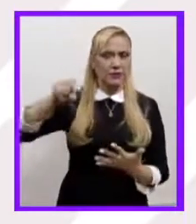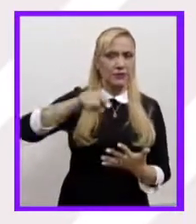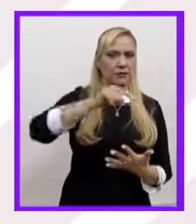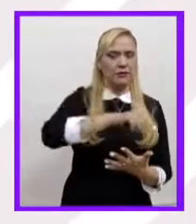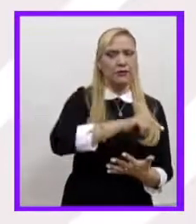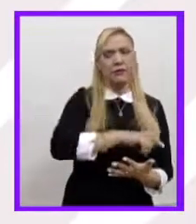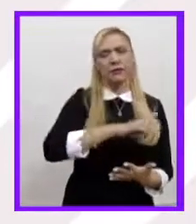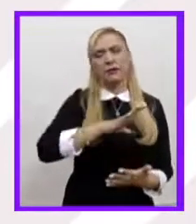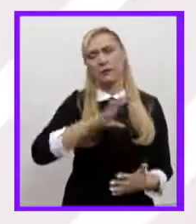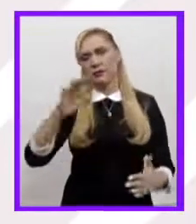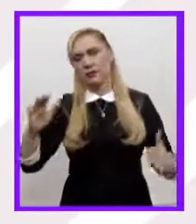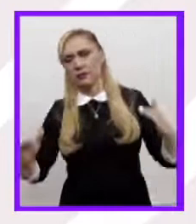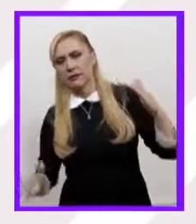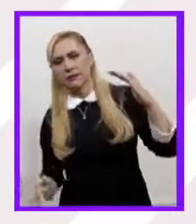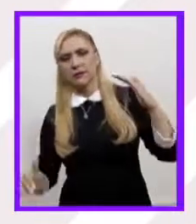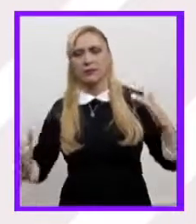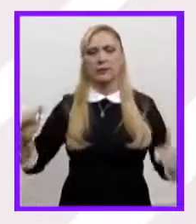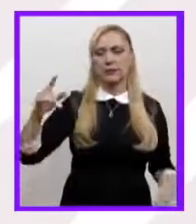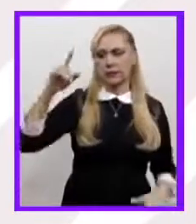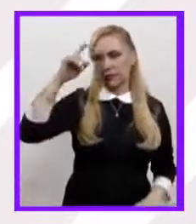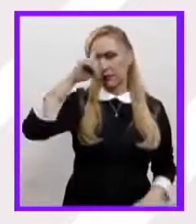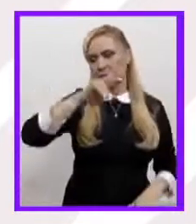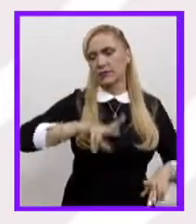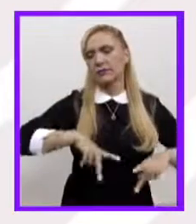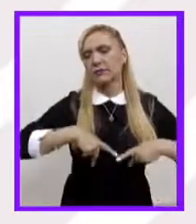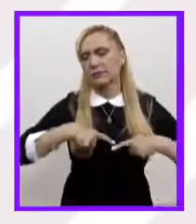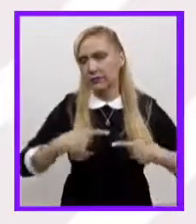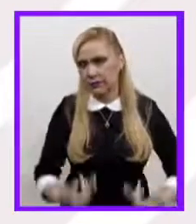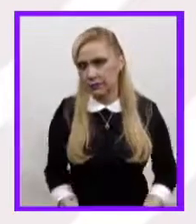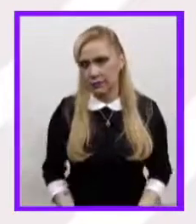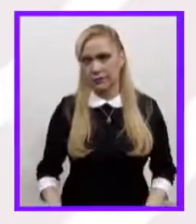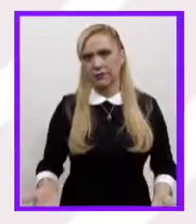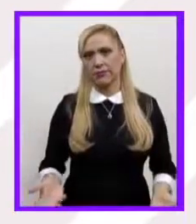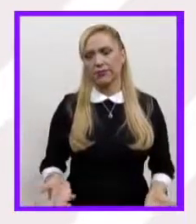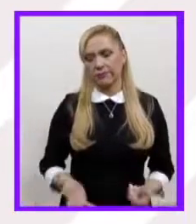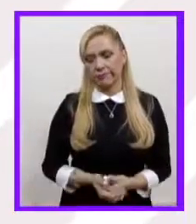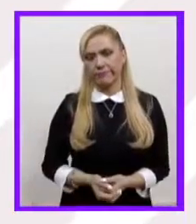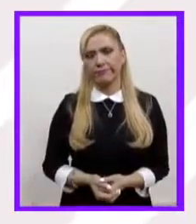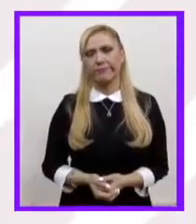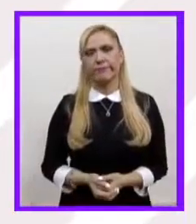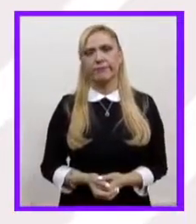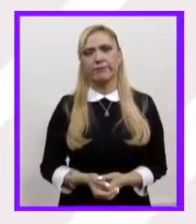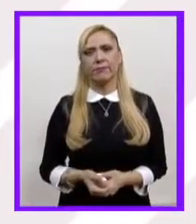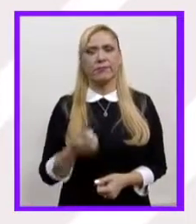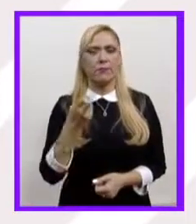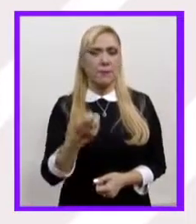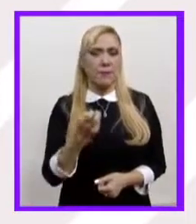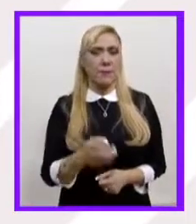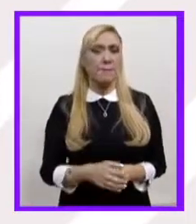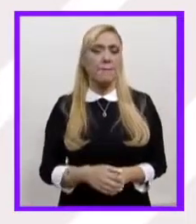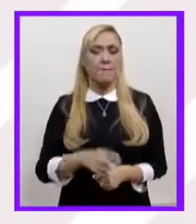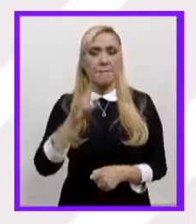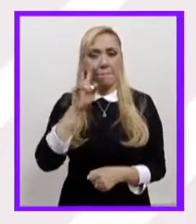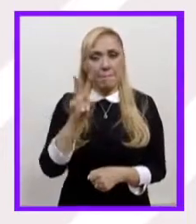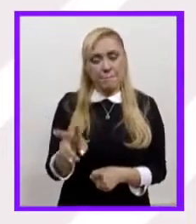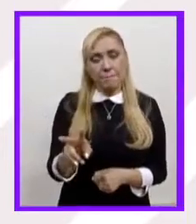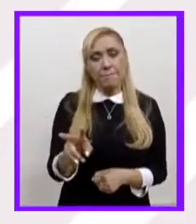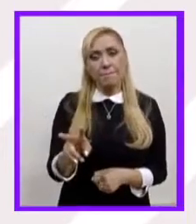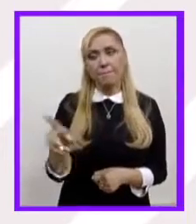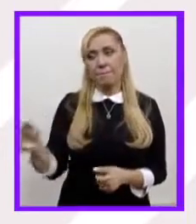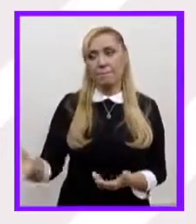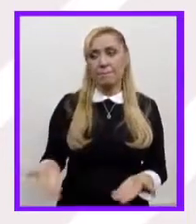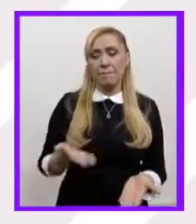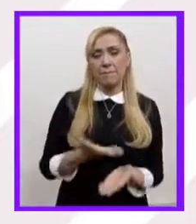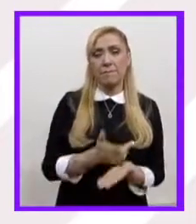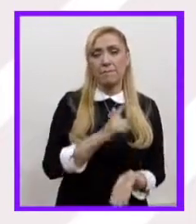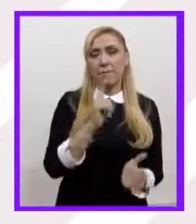más desventaja que otras y en más vulnerabilidad, que se posicionan en más vulnerabilidad. Entonces, ver una iniciativa